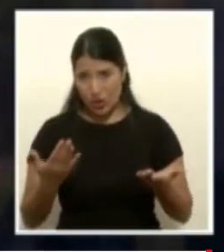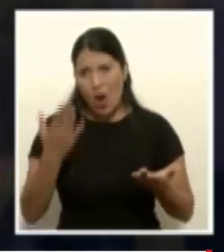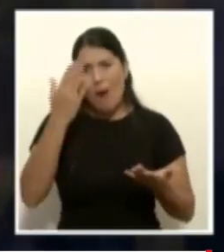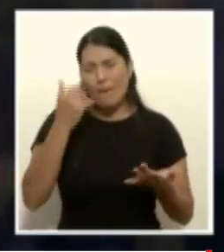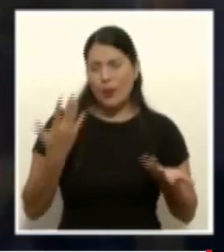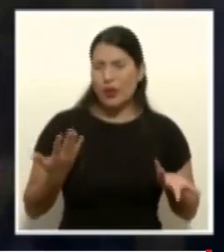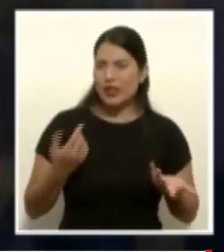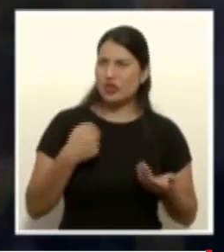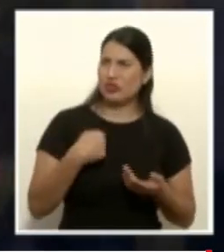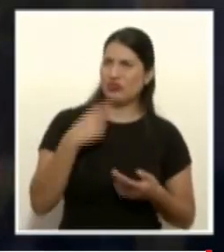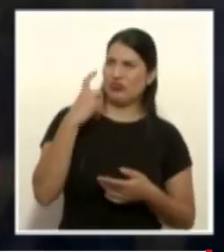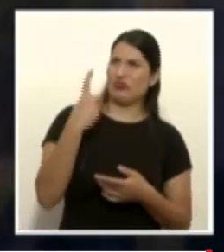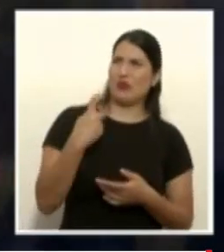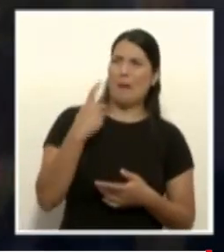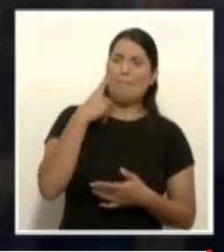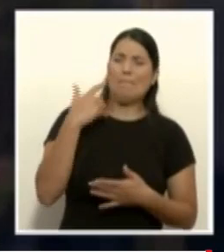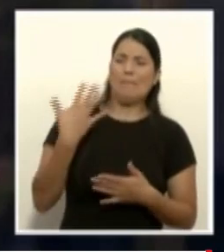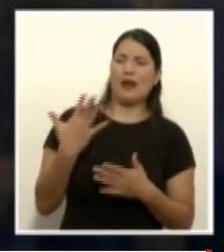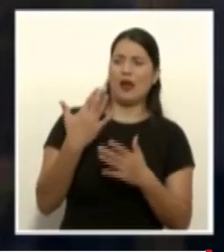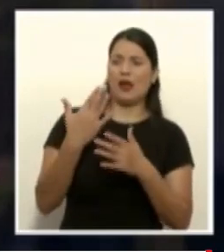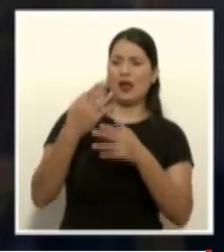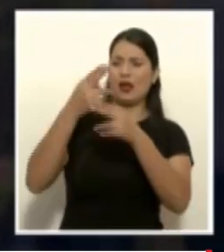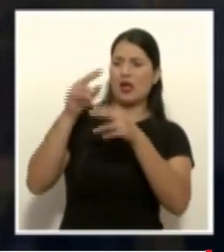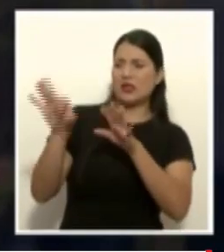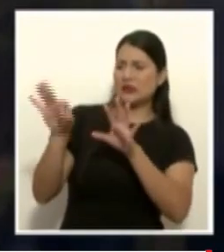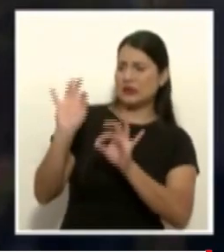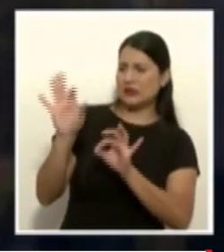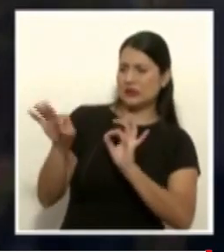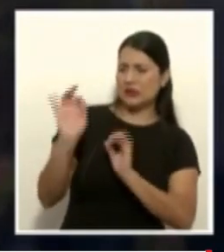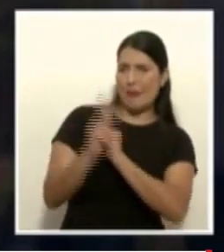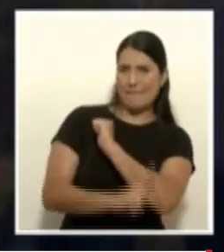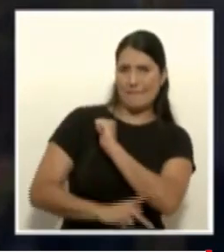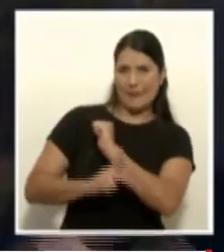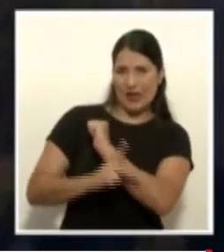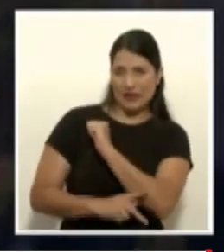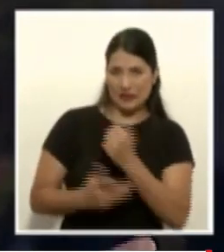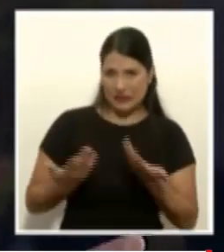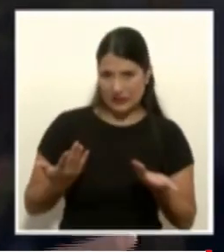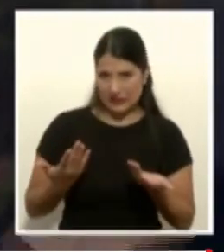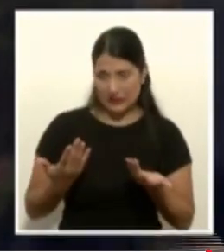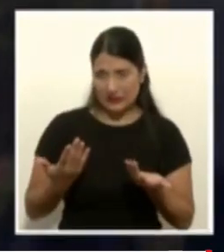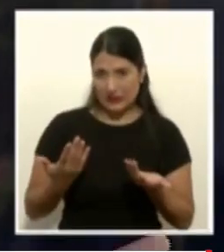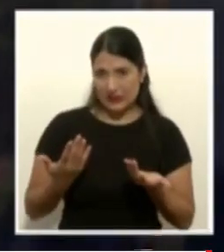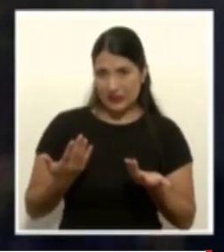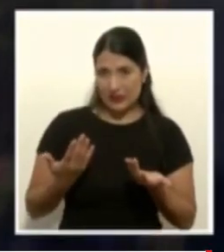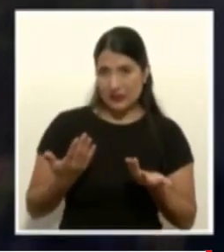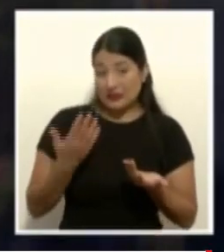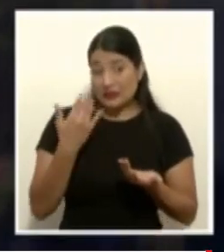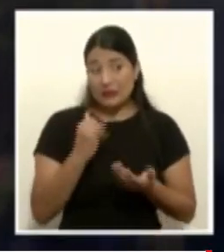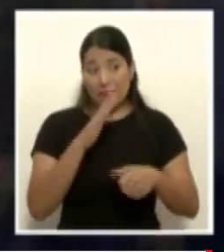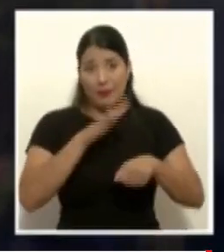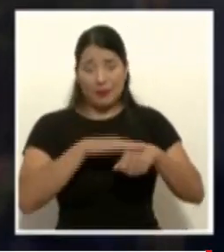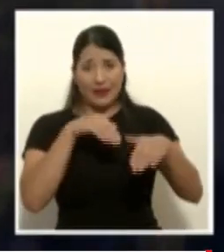países entonces si justamente ese país tiene uno de los peores desempeños y números